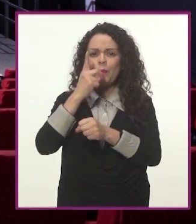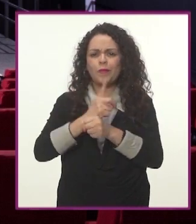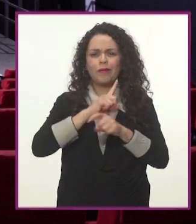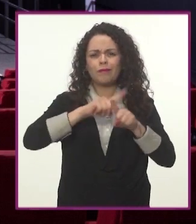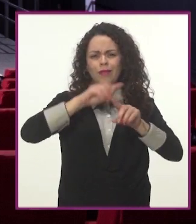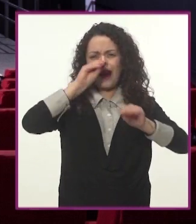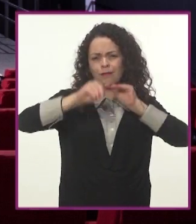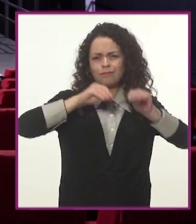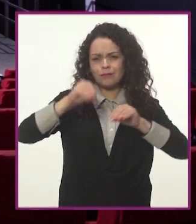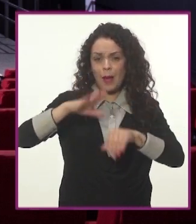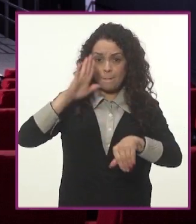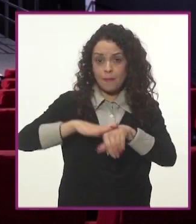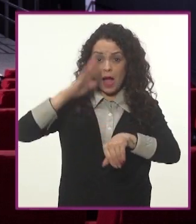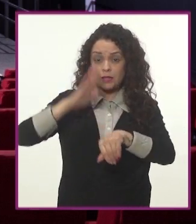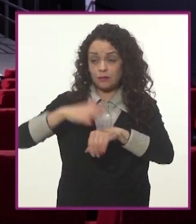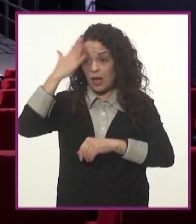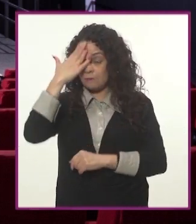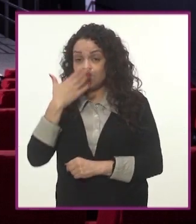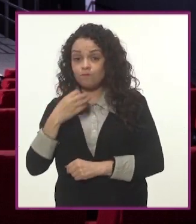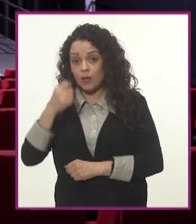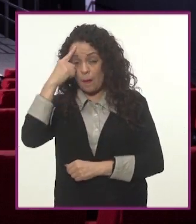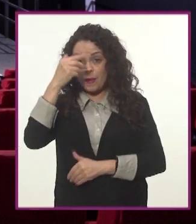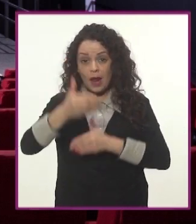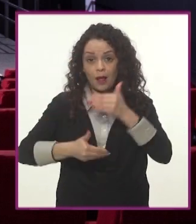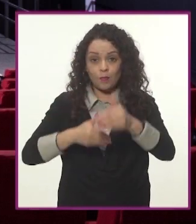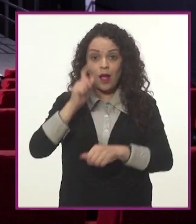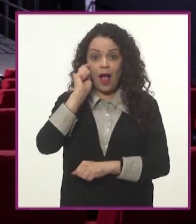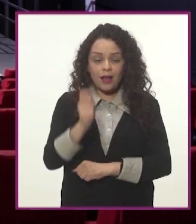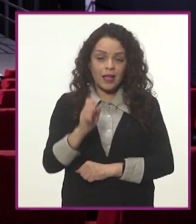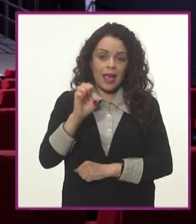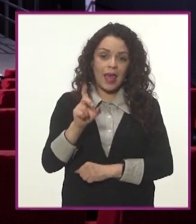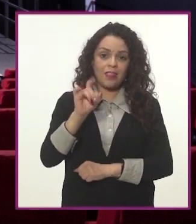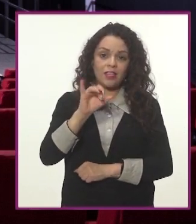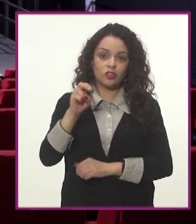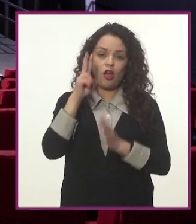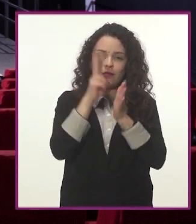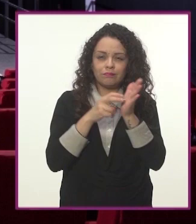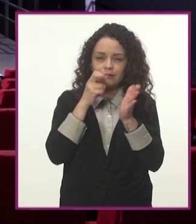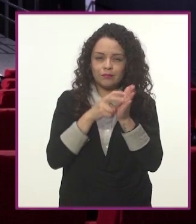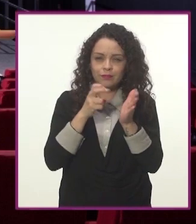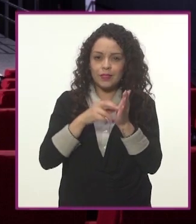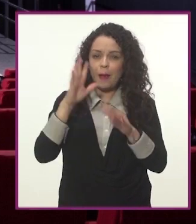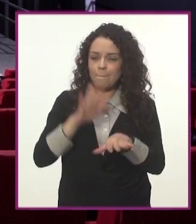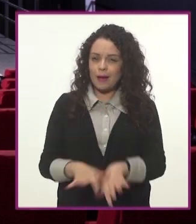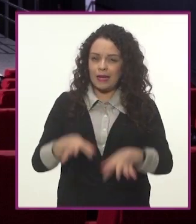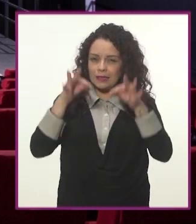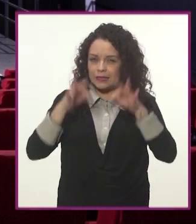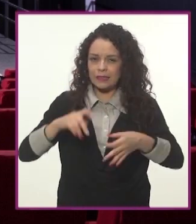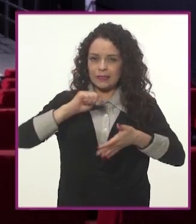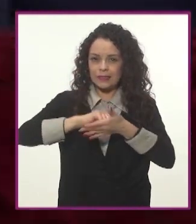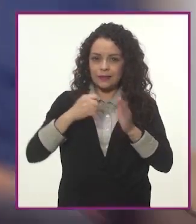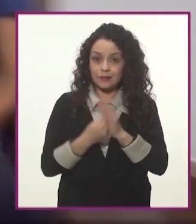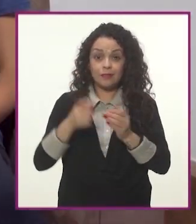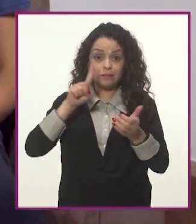adquiriendo más habilidades en los procesos de edición, se va perfeccionando la técnica y se vuelve toda un arte.